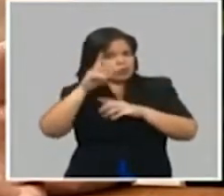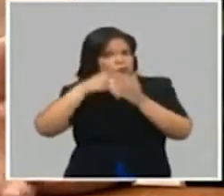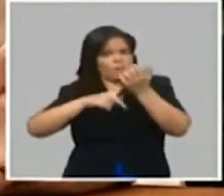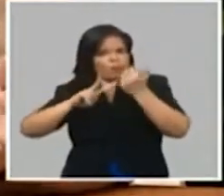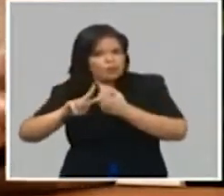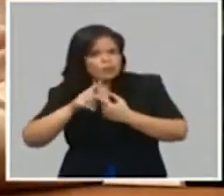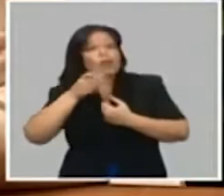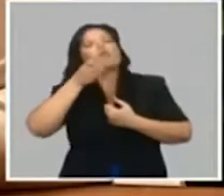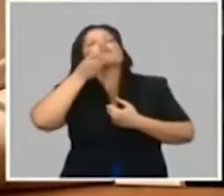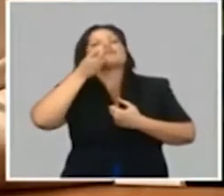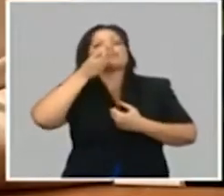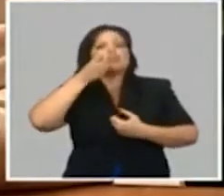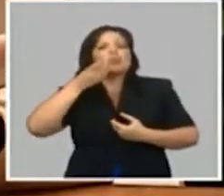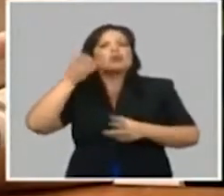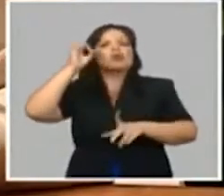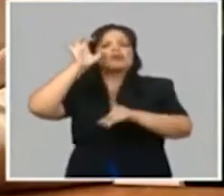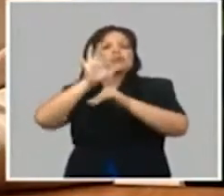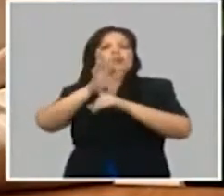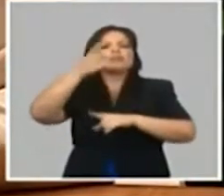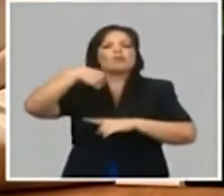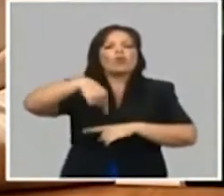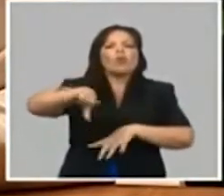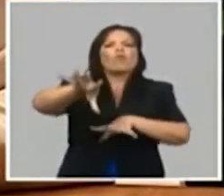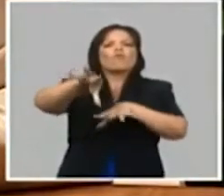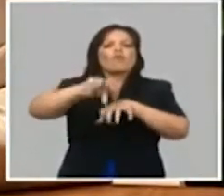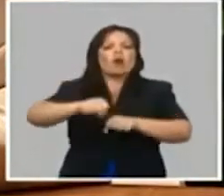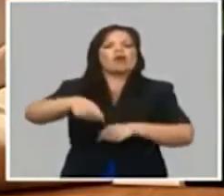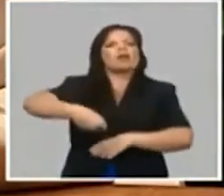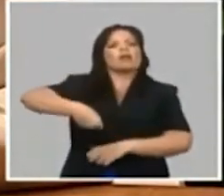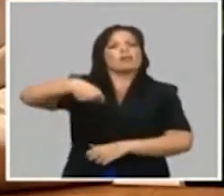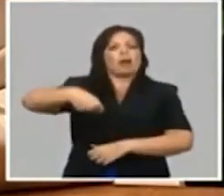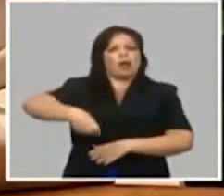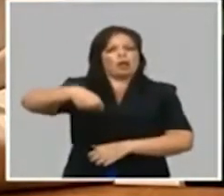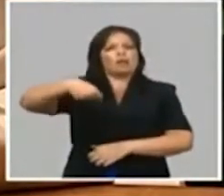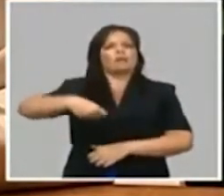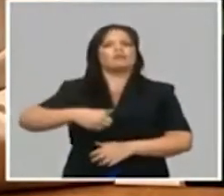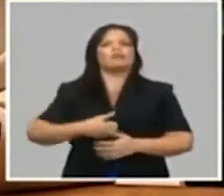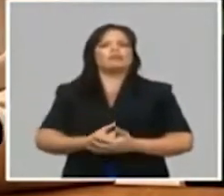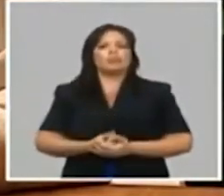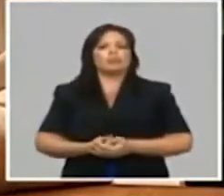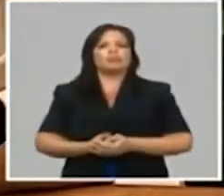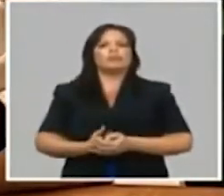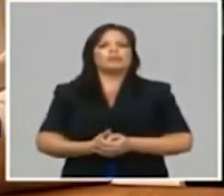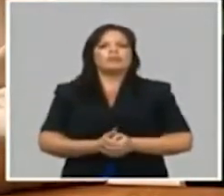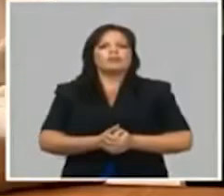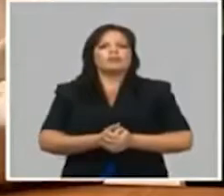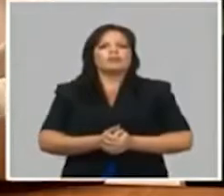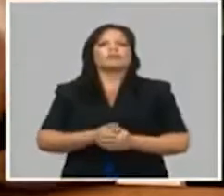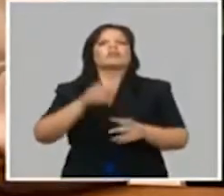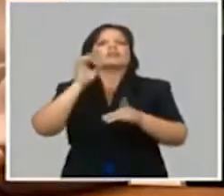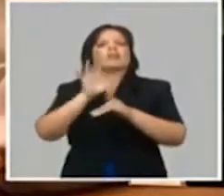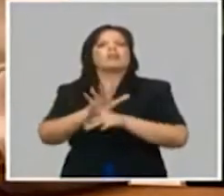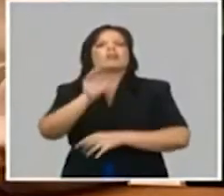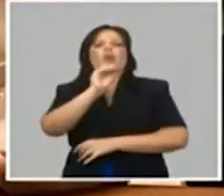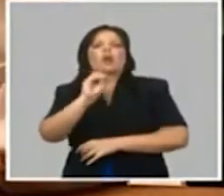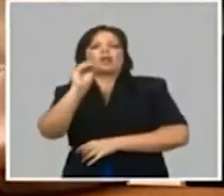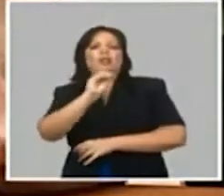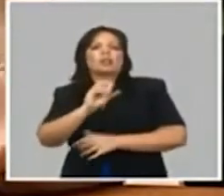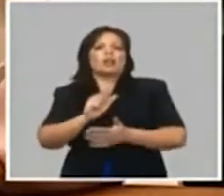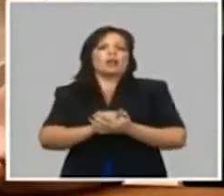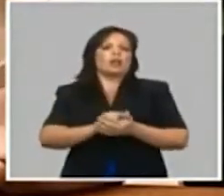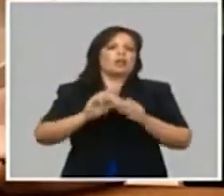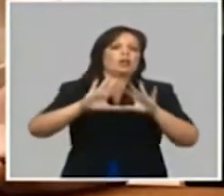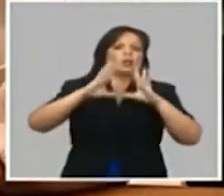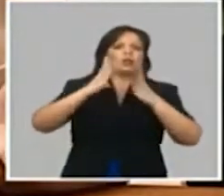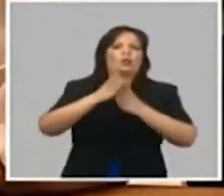despachar los equipajes que están en sus transitarias para la provincia. Se ha ido organizando el municipio cabecera, el resto de los municipios, porque está